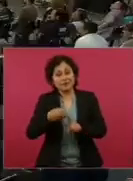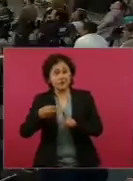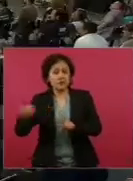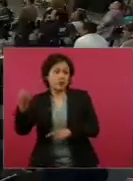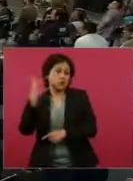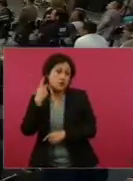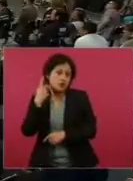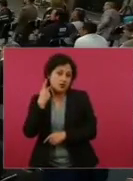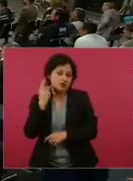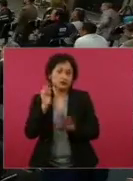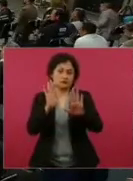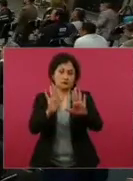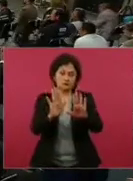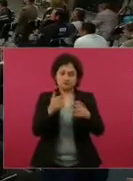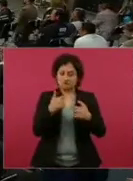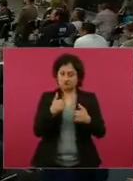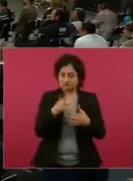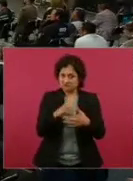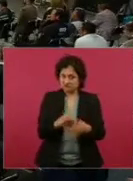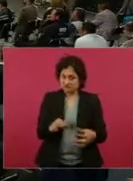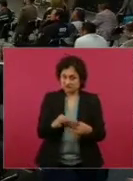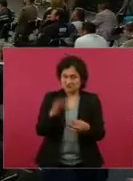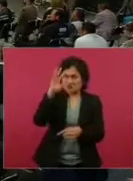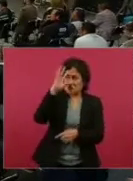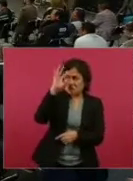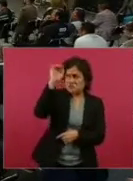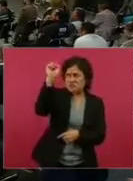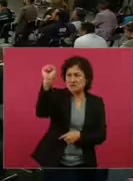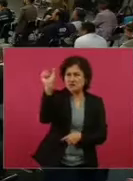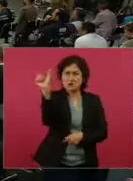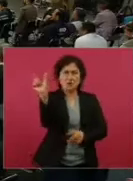de definiciones conceptuales.